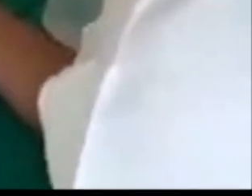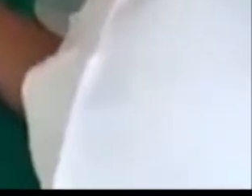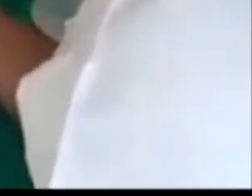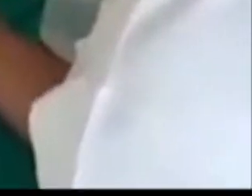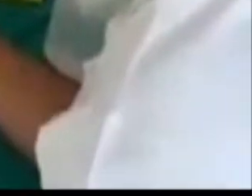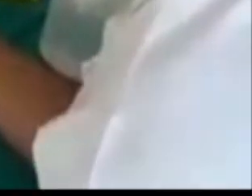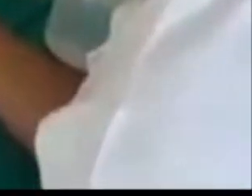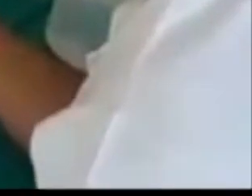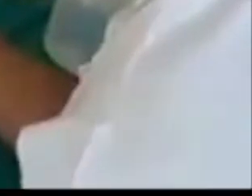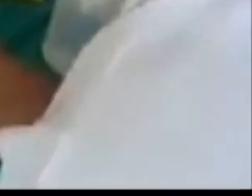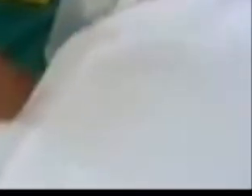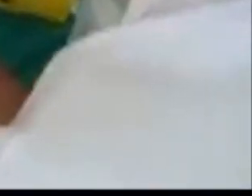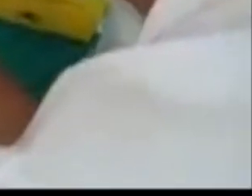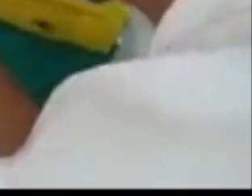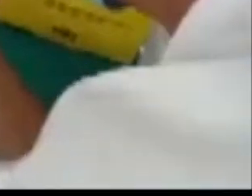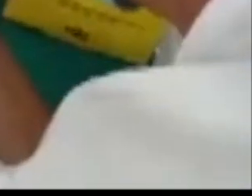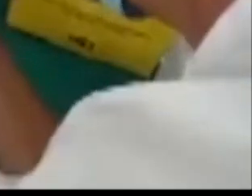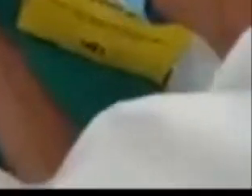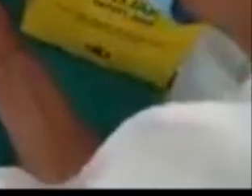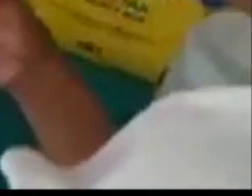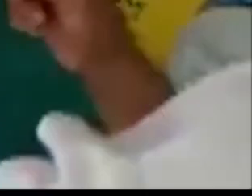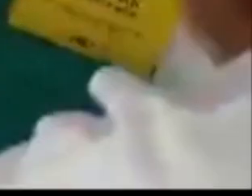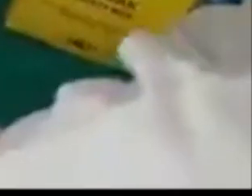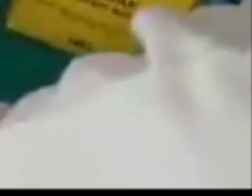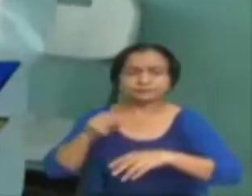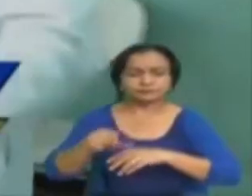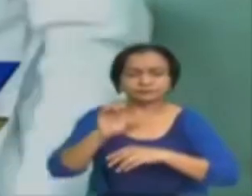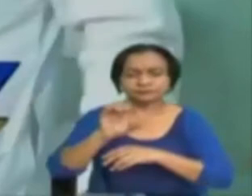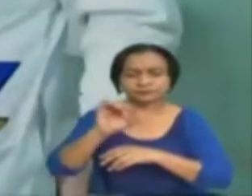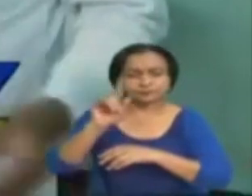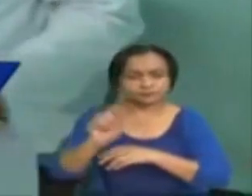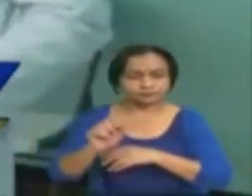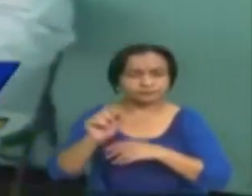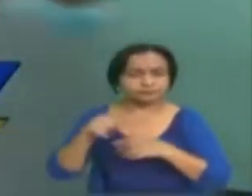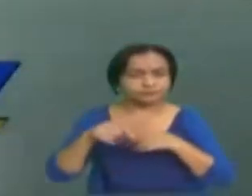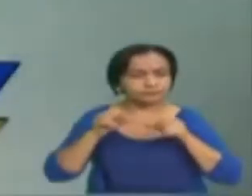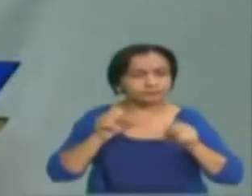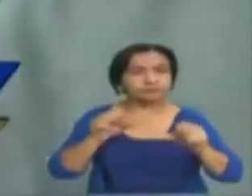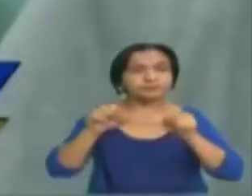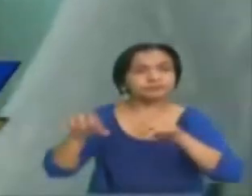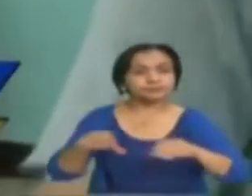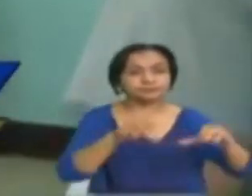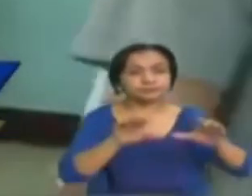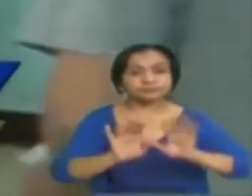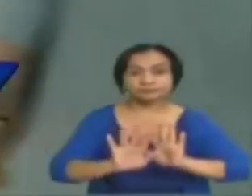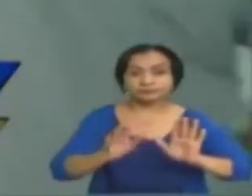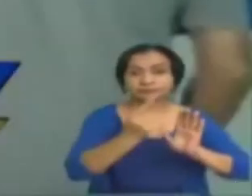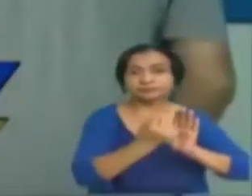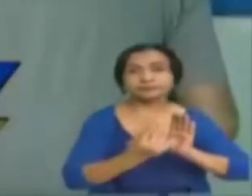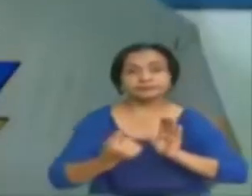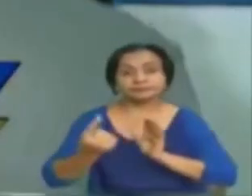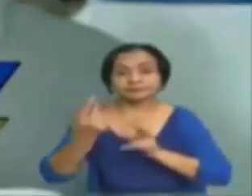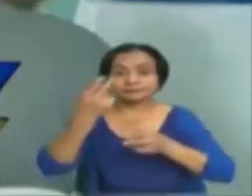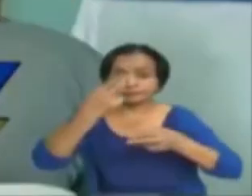desde el día 28 después de su aplicación según sus creadores el resultado de los ensayos clínicos de la vacuna es public life